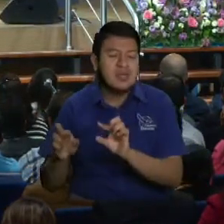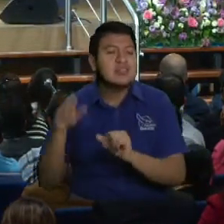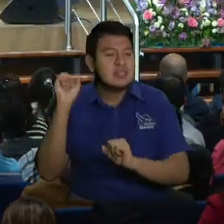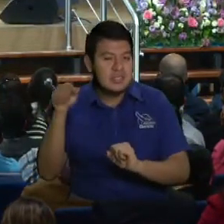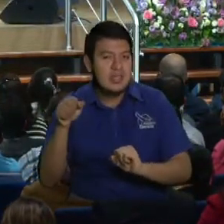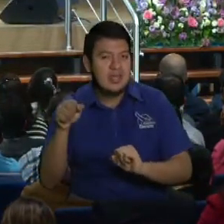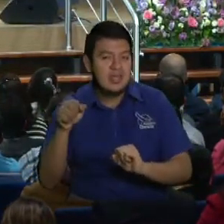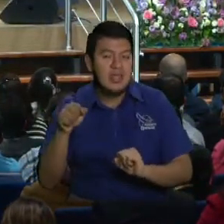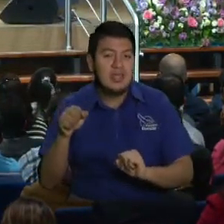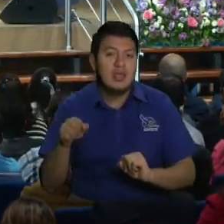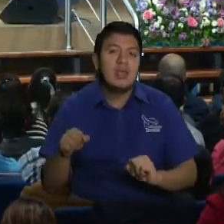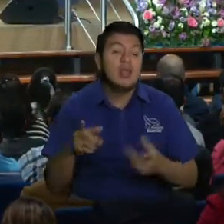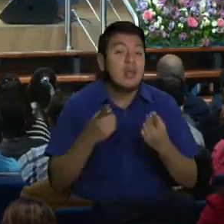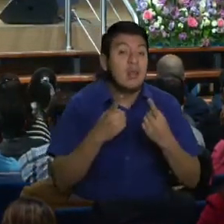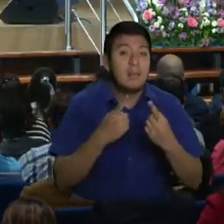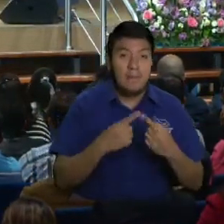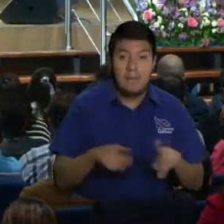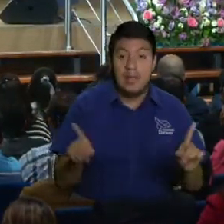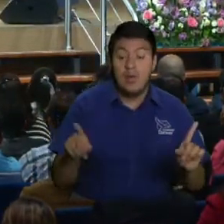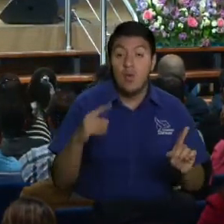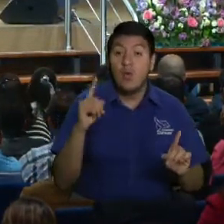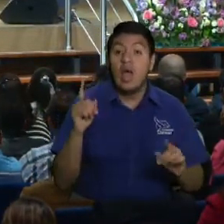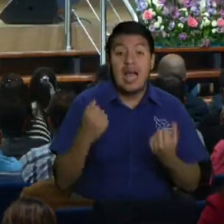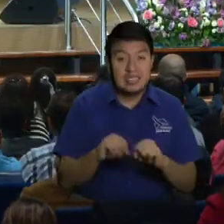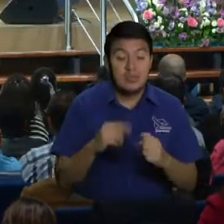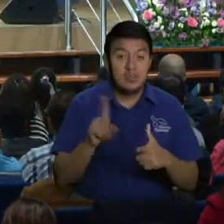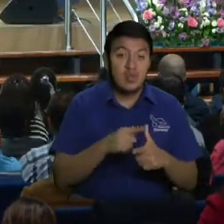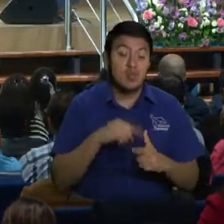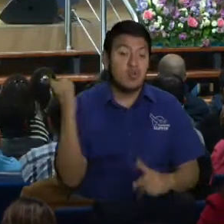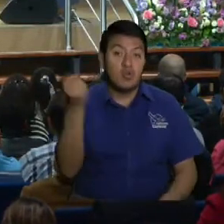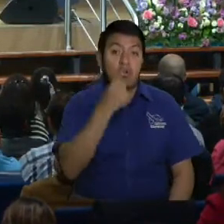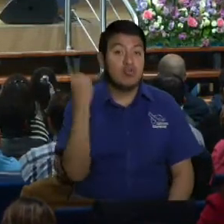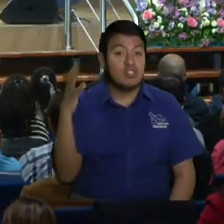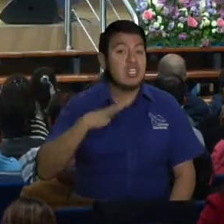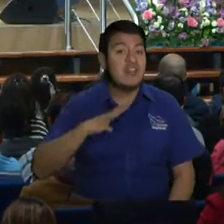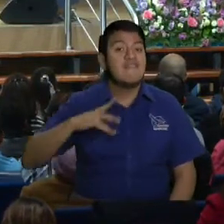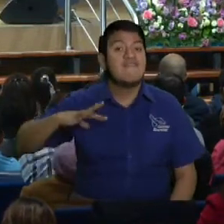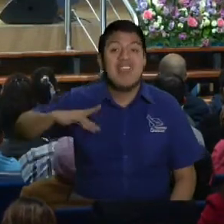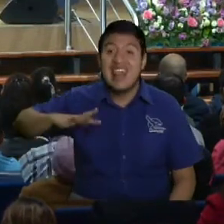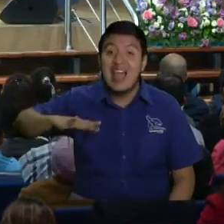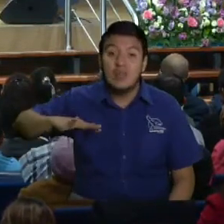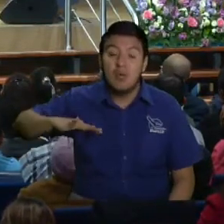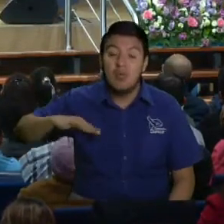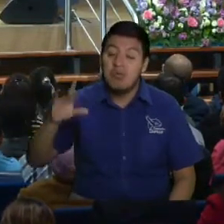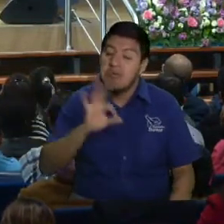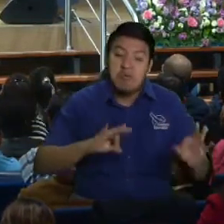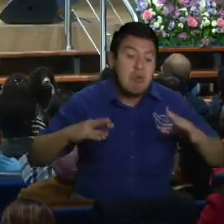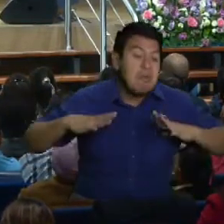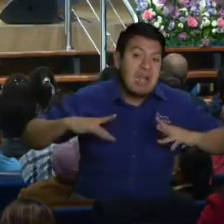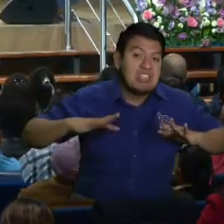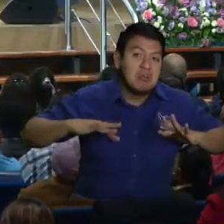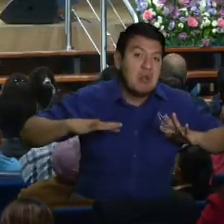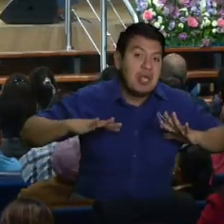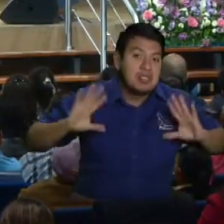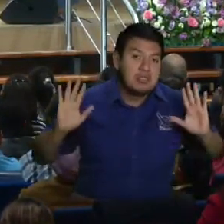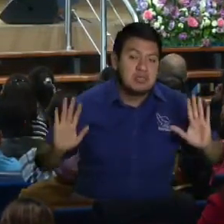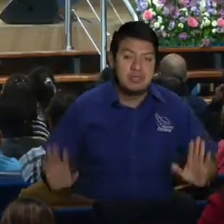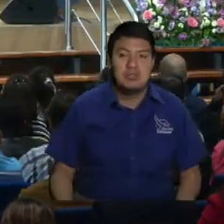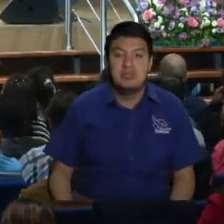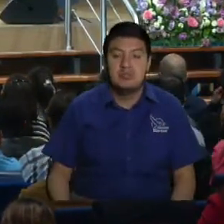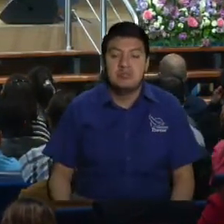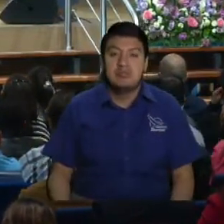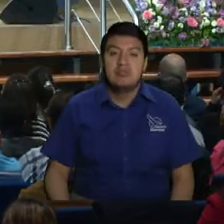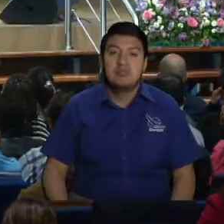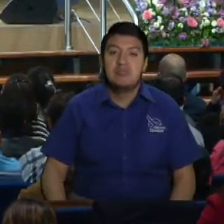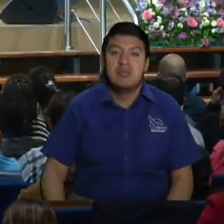misión. Entonces lo hacemos cuando todos tienen feriado. Cuando todos les dieron vacaciones, en vez de irse a la playa,